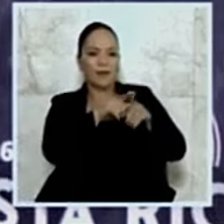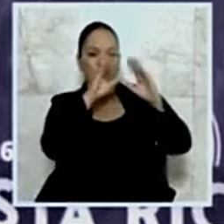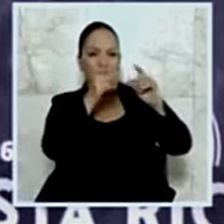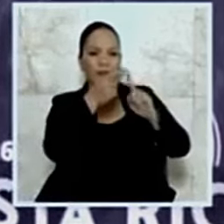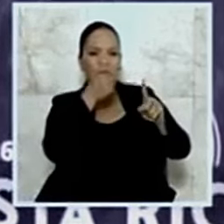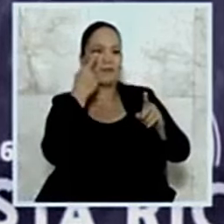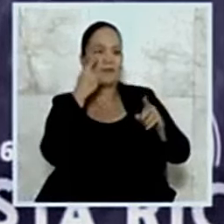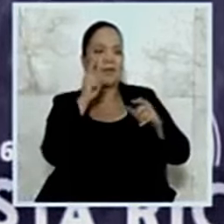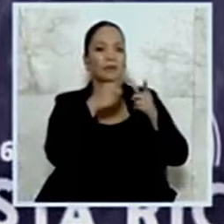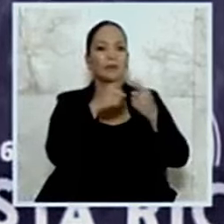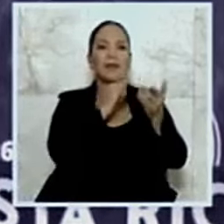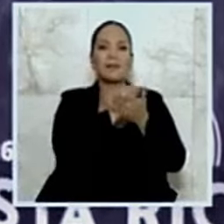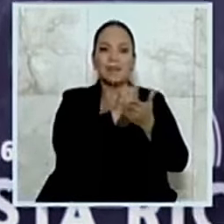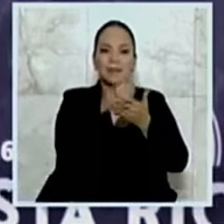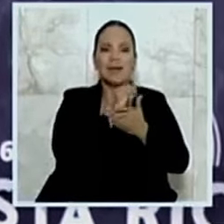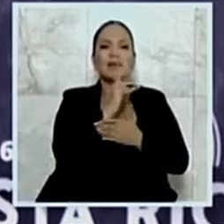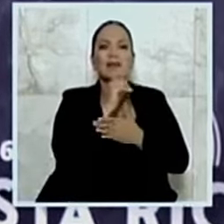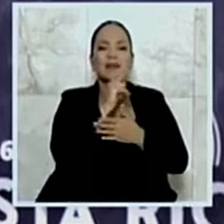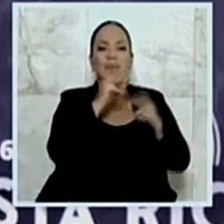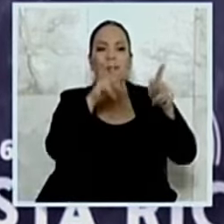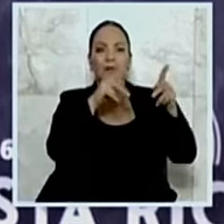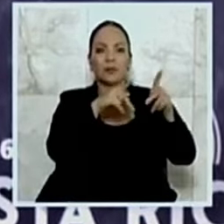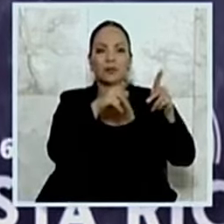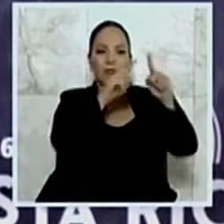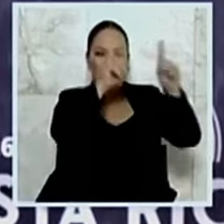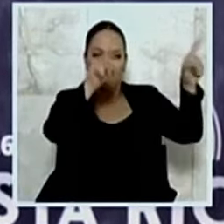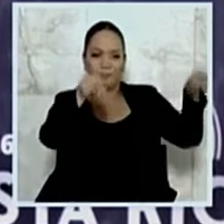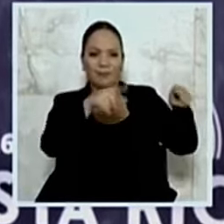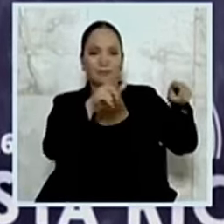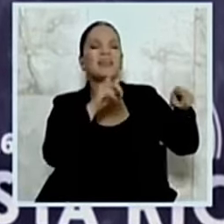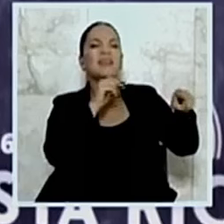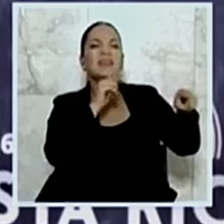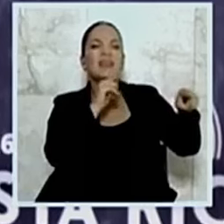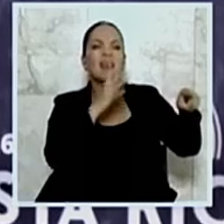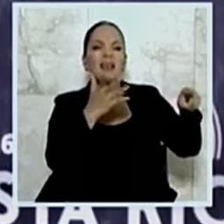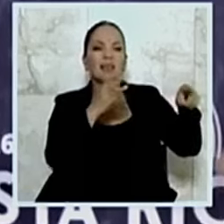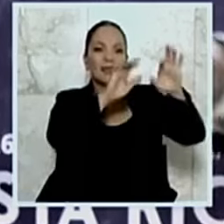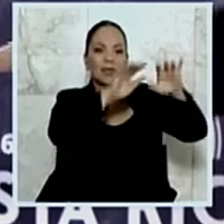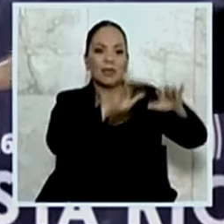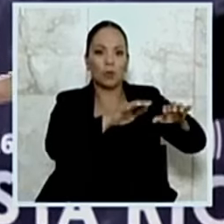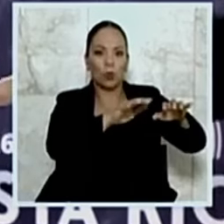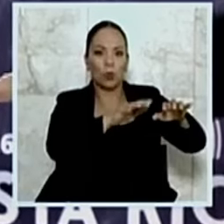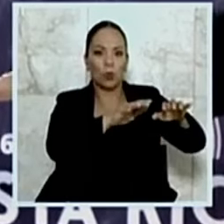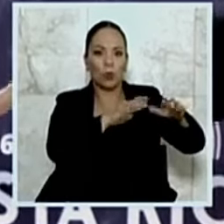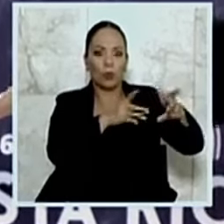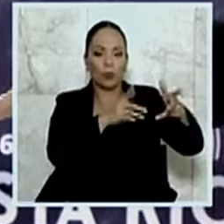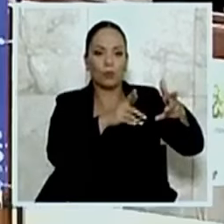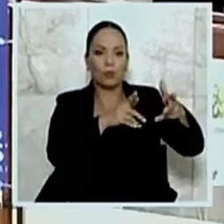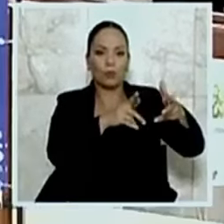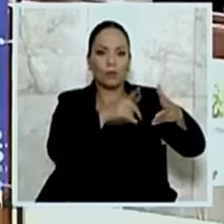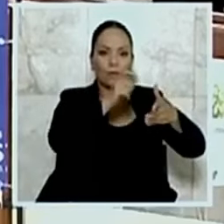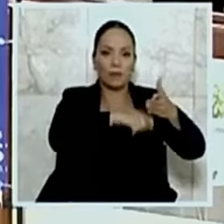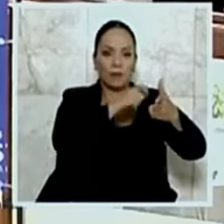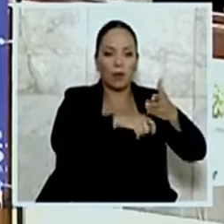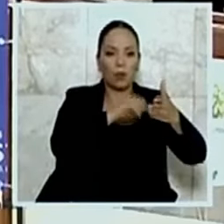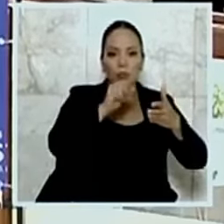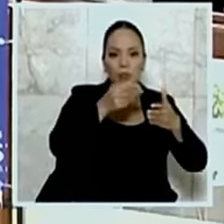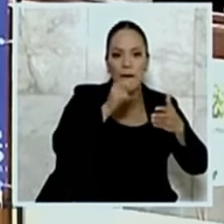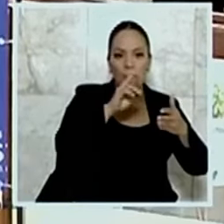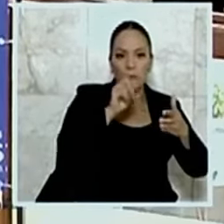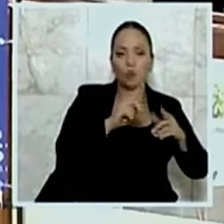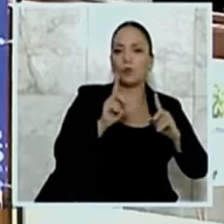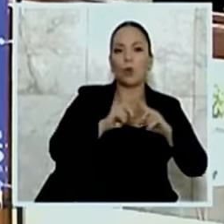Hernández, del Ministerio Público, que a su vez se fundamentan en información recibida de las fiscalías. Aquí hay que investigar